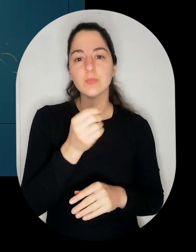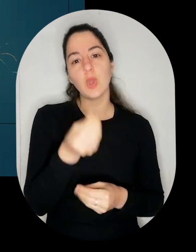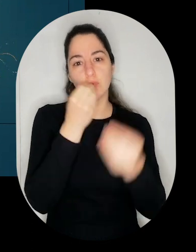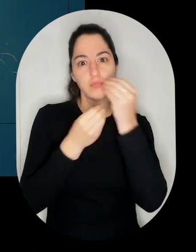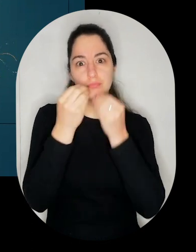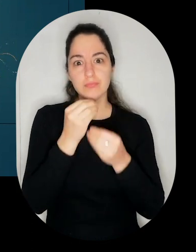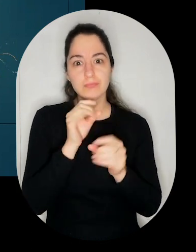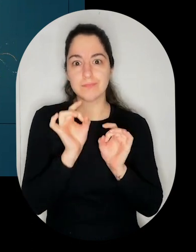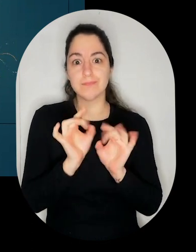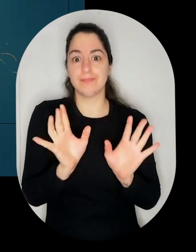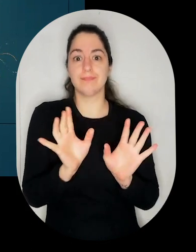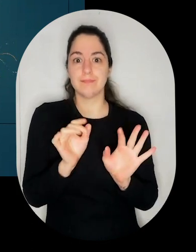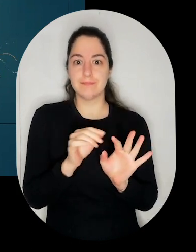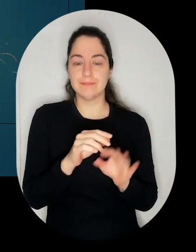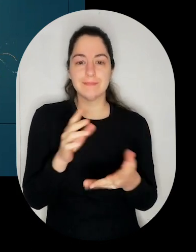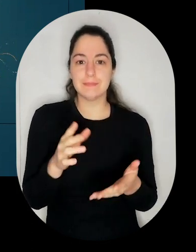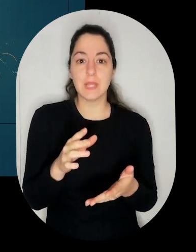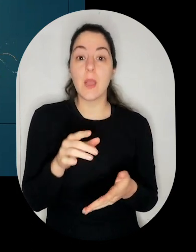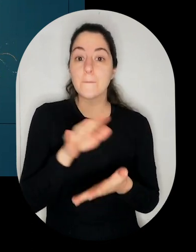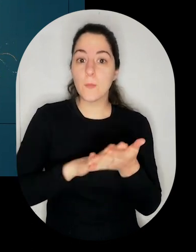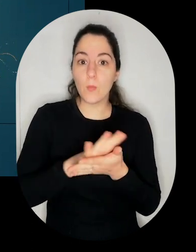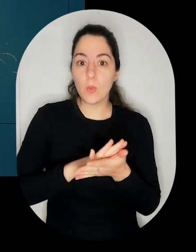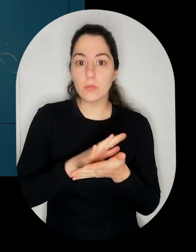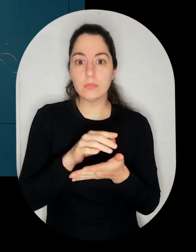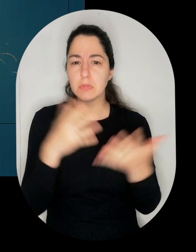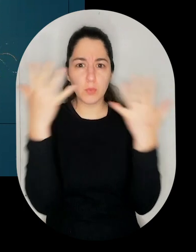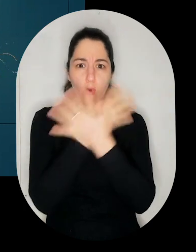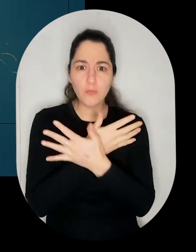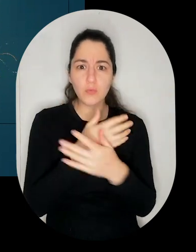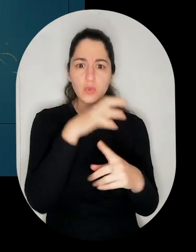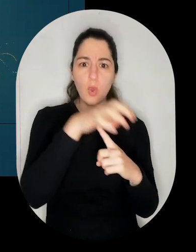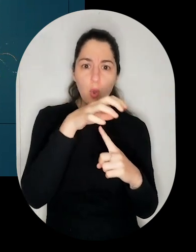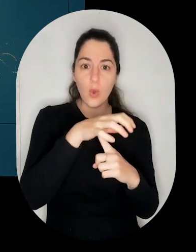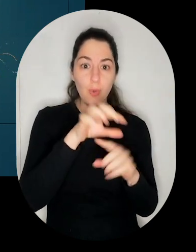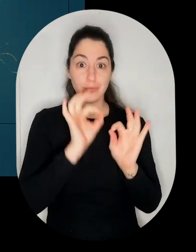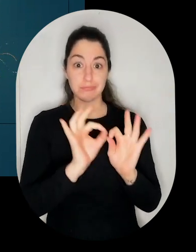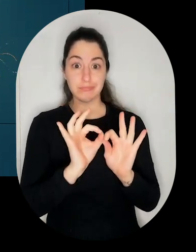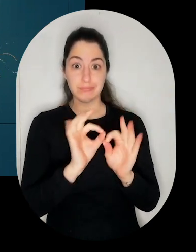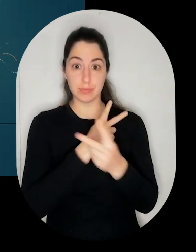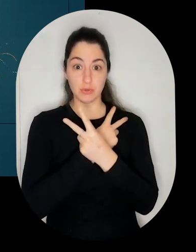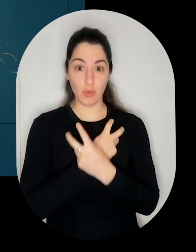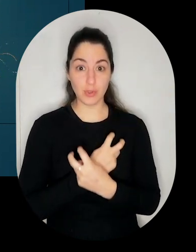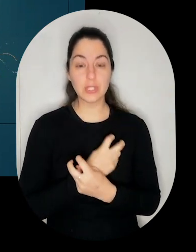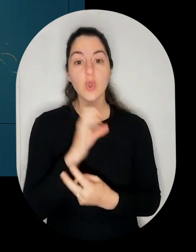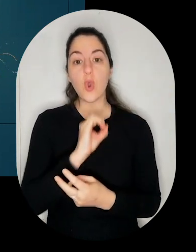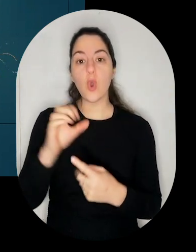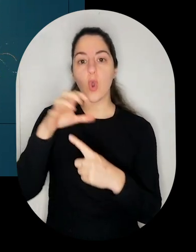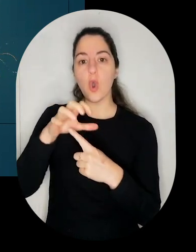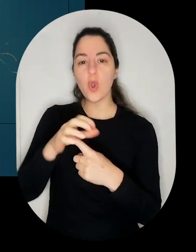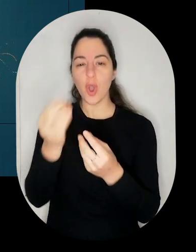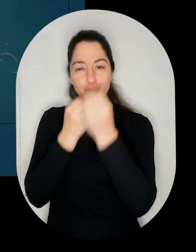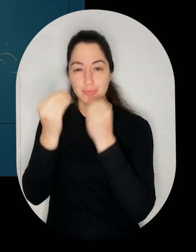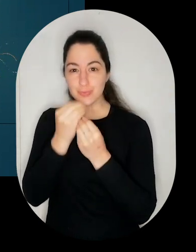corresponde a la ingesta accidental. Es decir, ya sea porque se confunden hongos que son originalmente tóxicos con